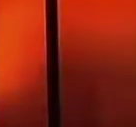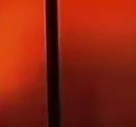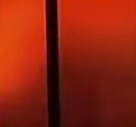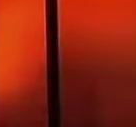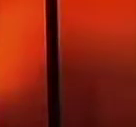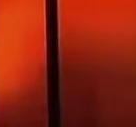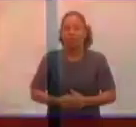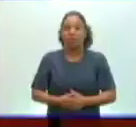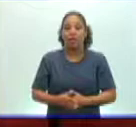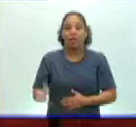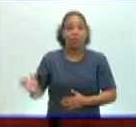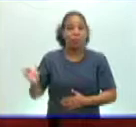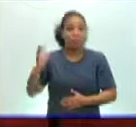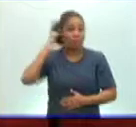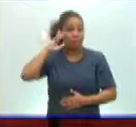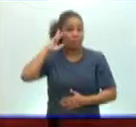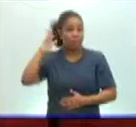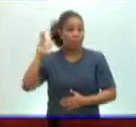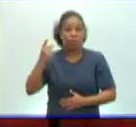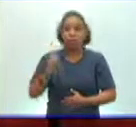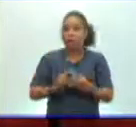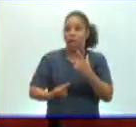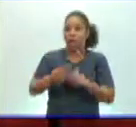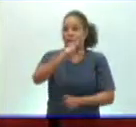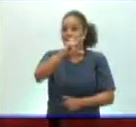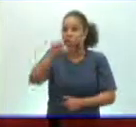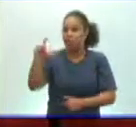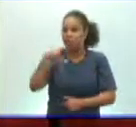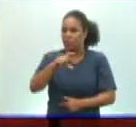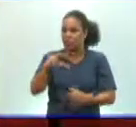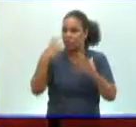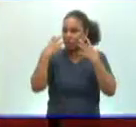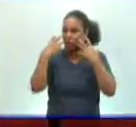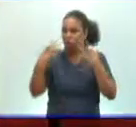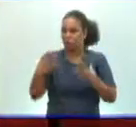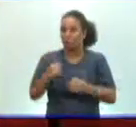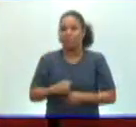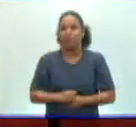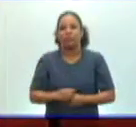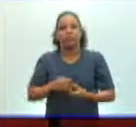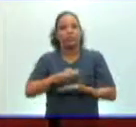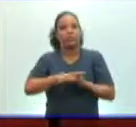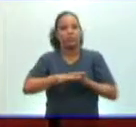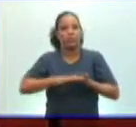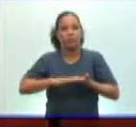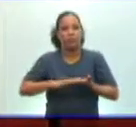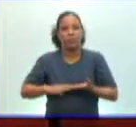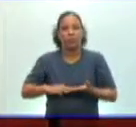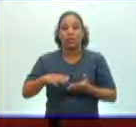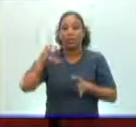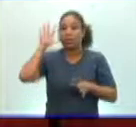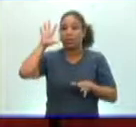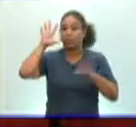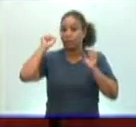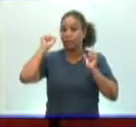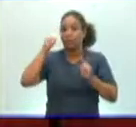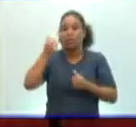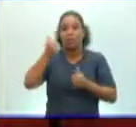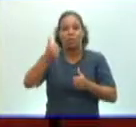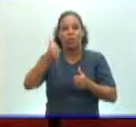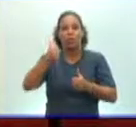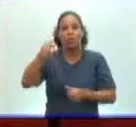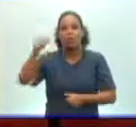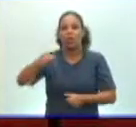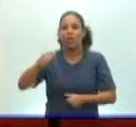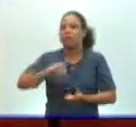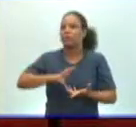Vamos a recordar algunas definiciones importantes que te van a permitir comprender mejor este